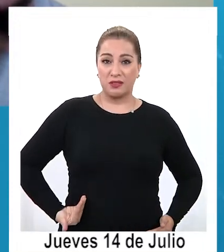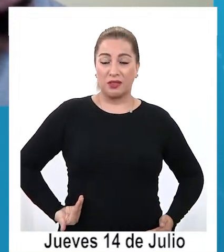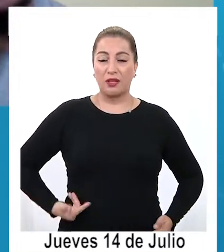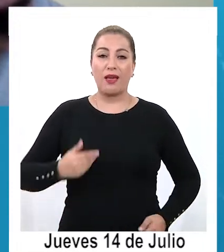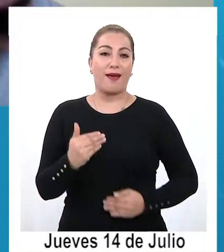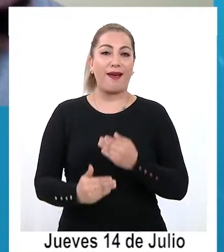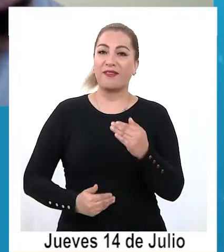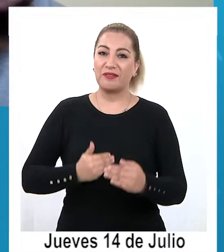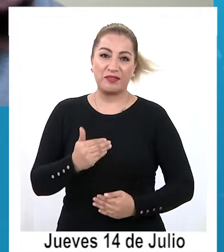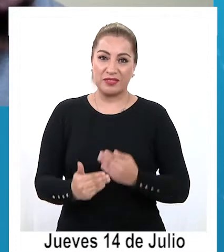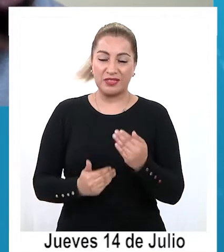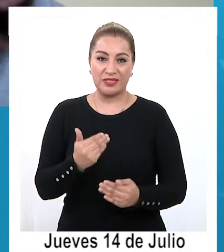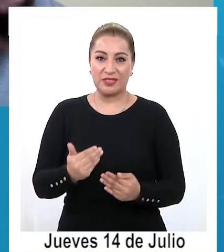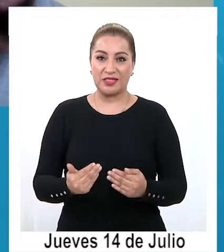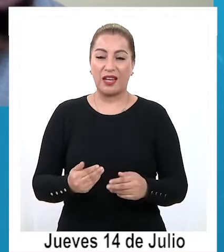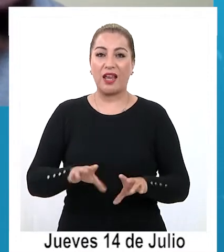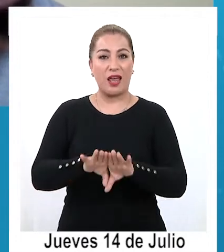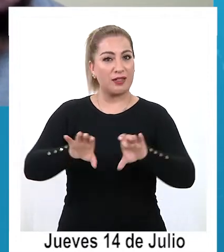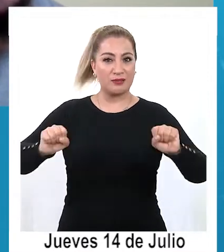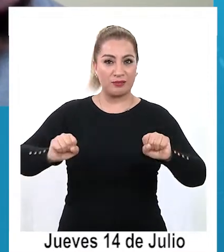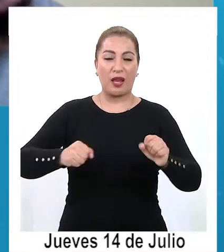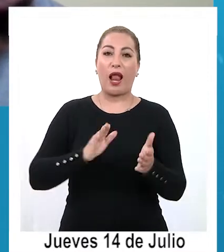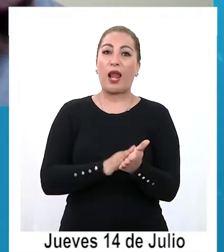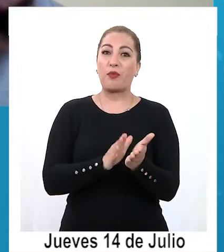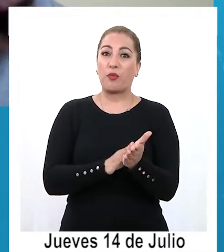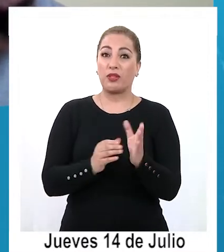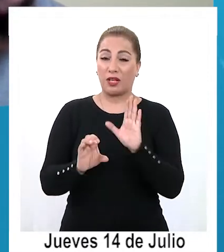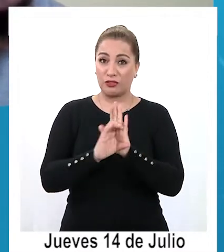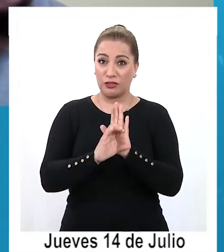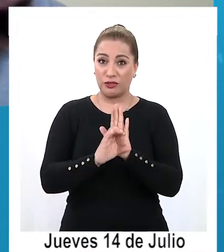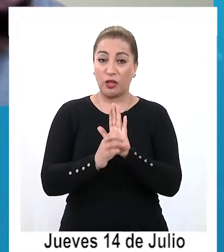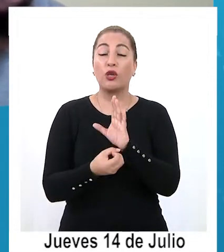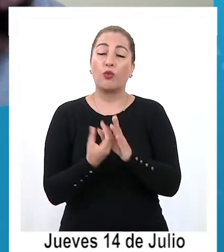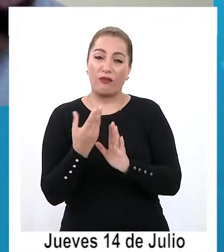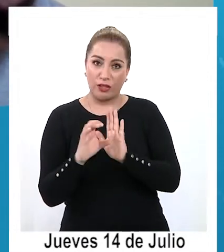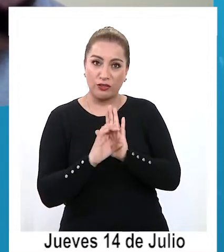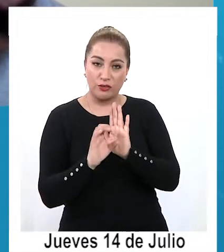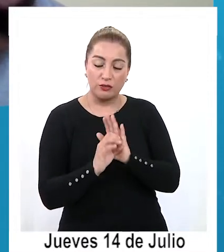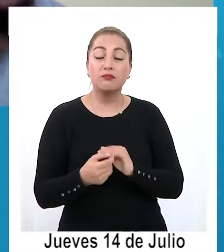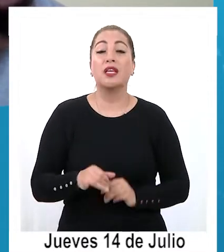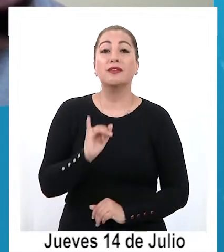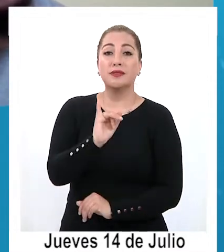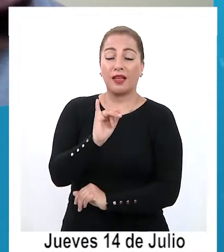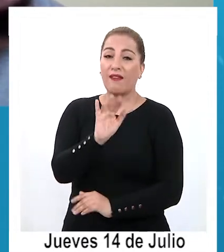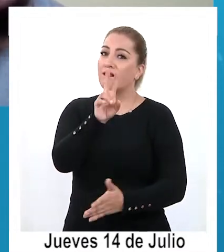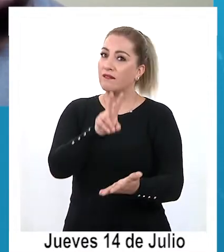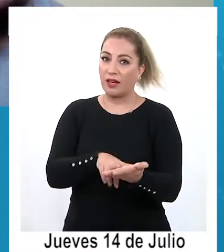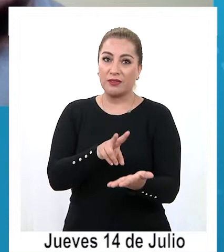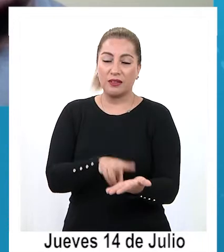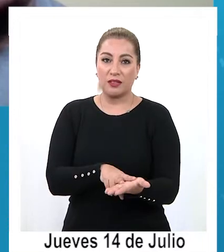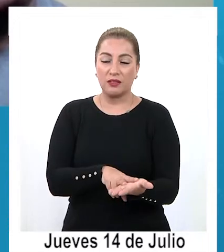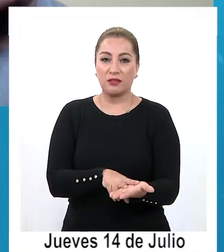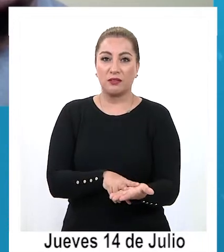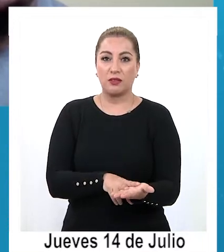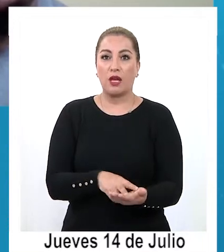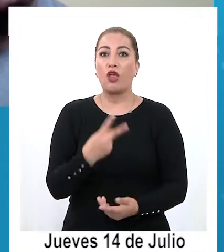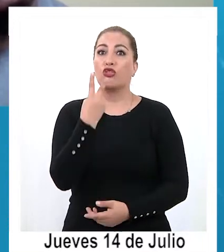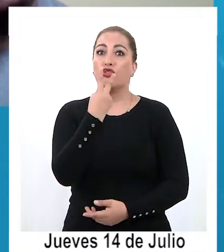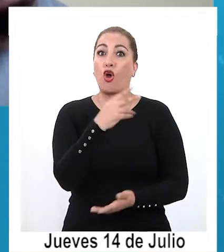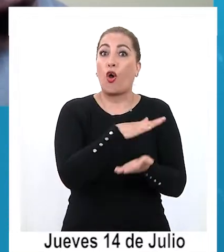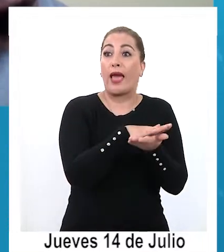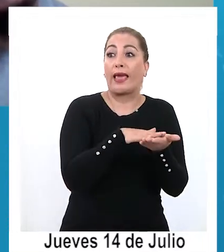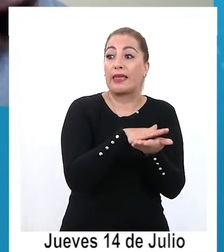de avanzar en concretar estas propuestas de la Constitución, de la nueva Constitución. Efectivamente, le voy a poner dos